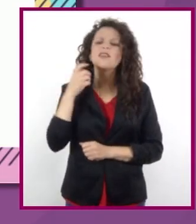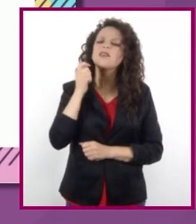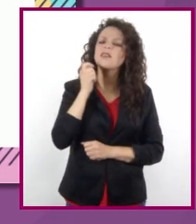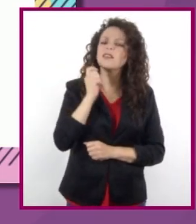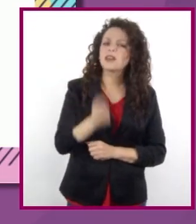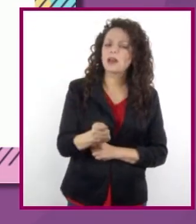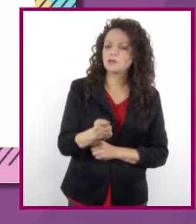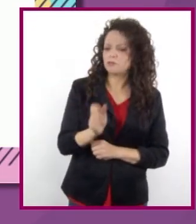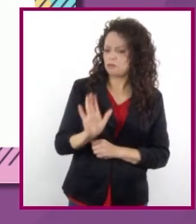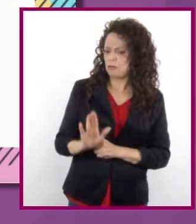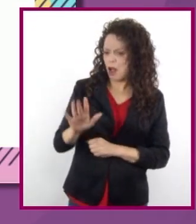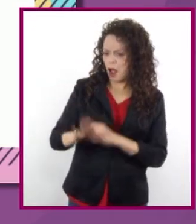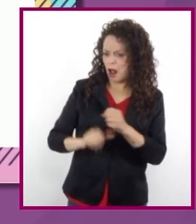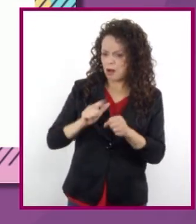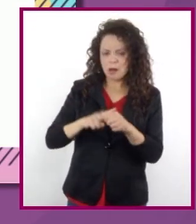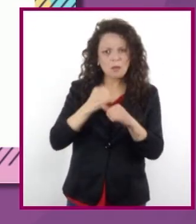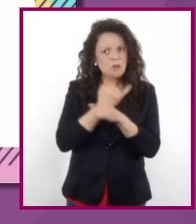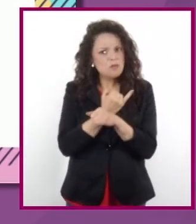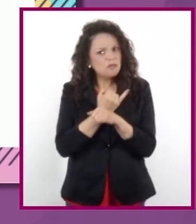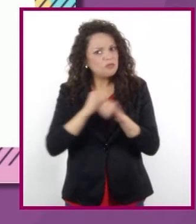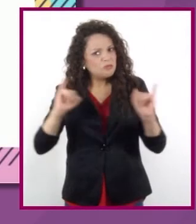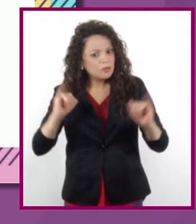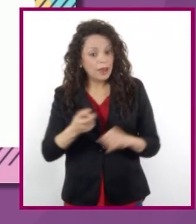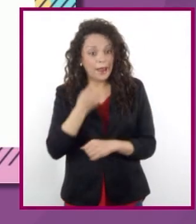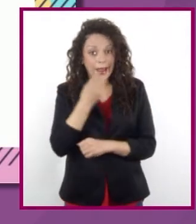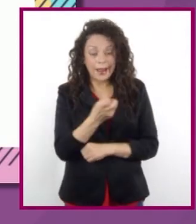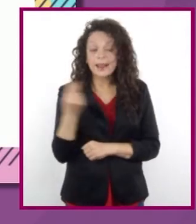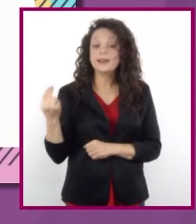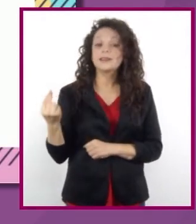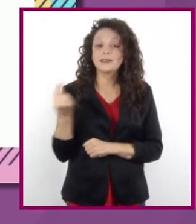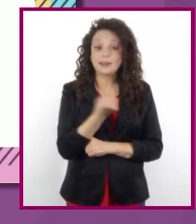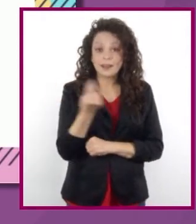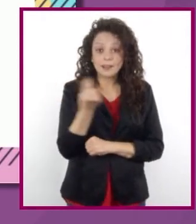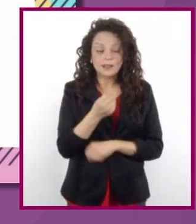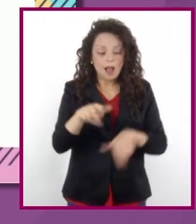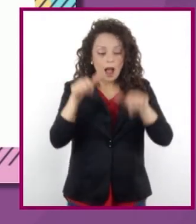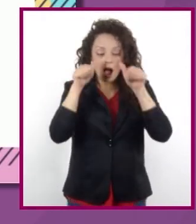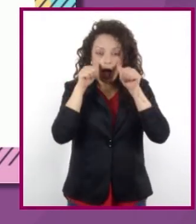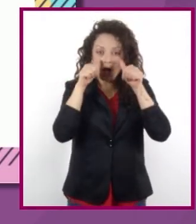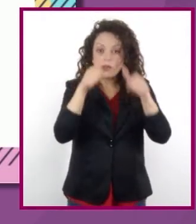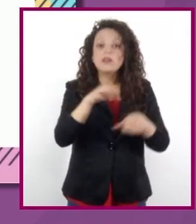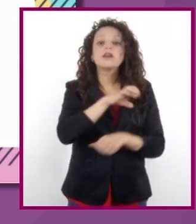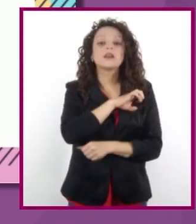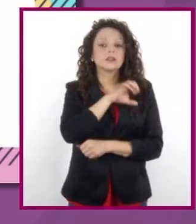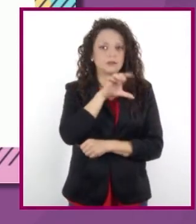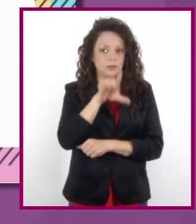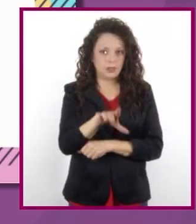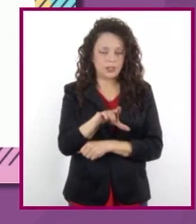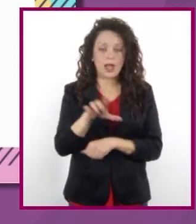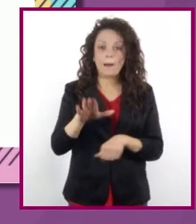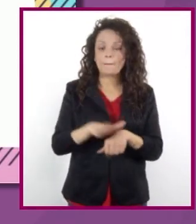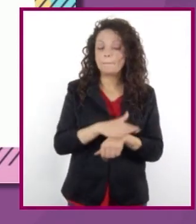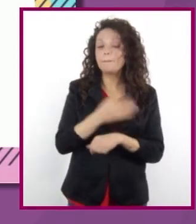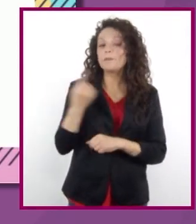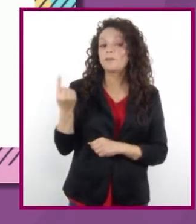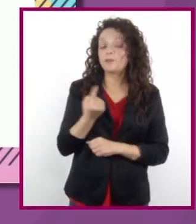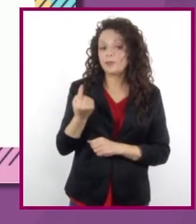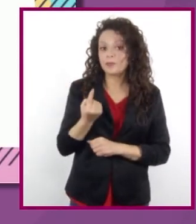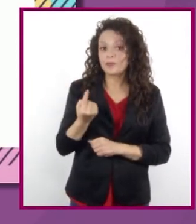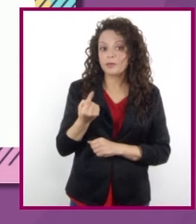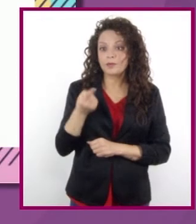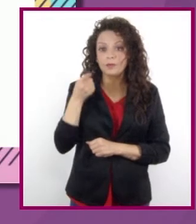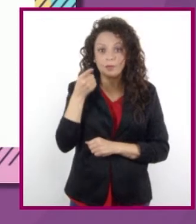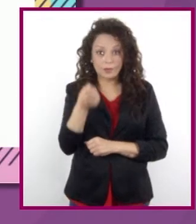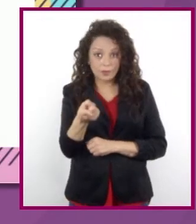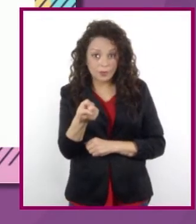casi independiente, los cuales requieren cierto tipo de atenciones, pues el que aparentemente lo sean